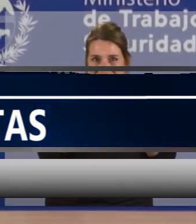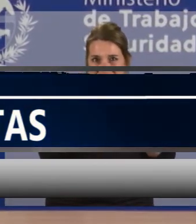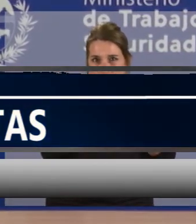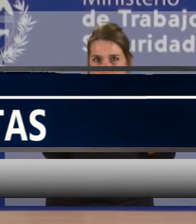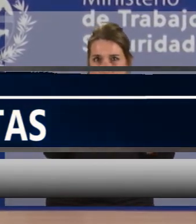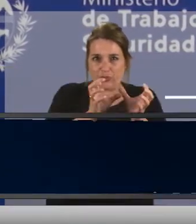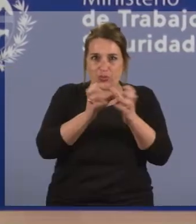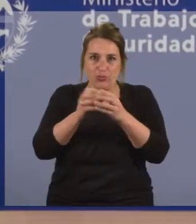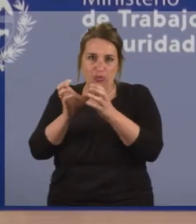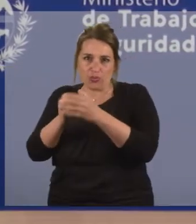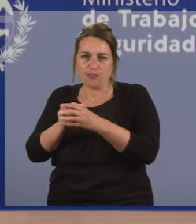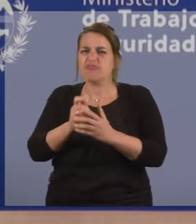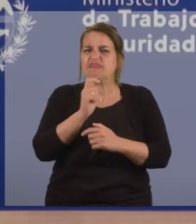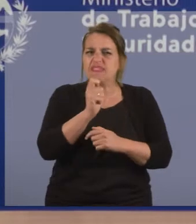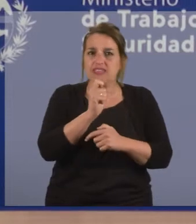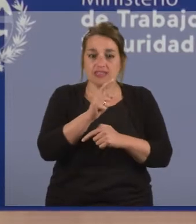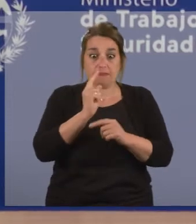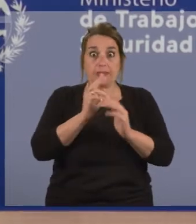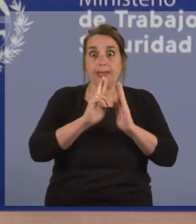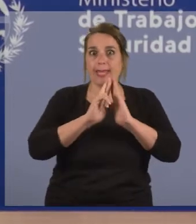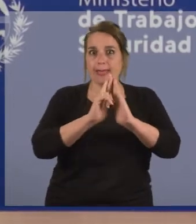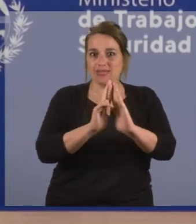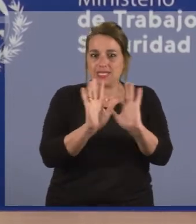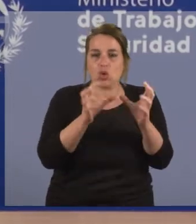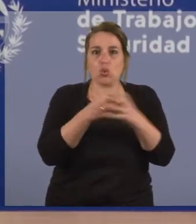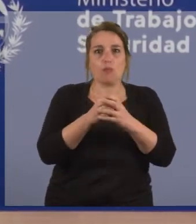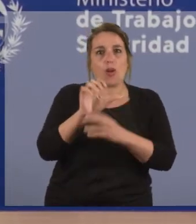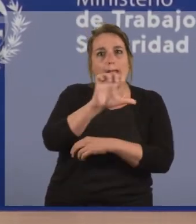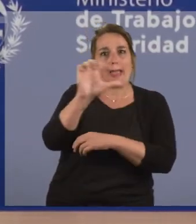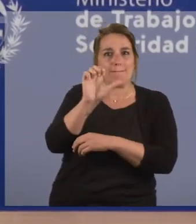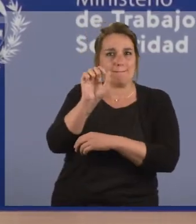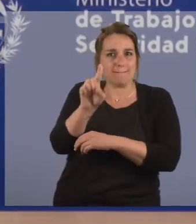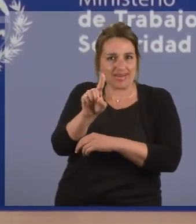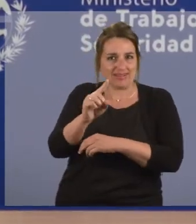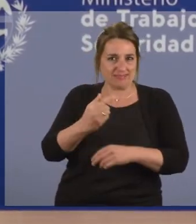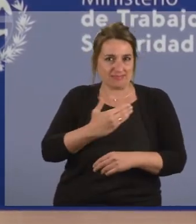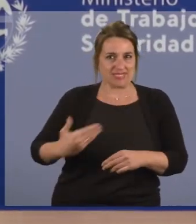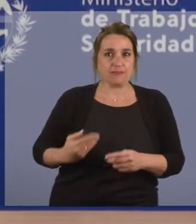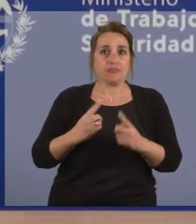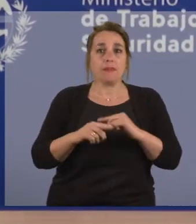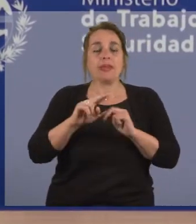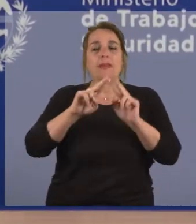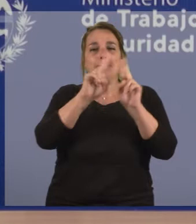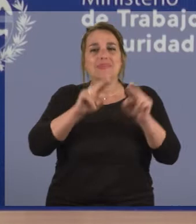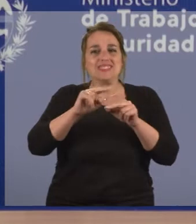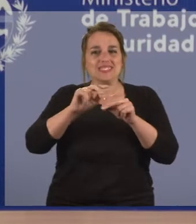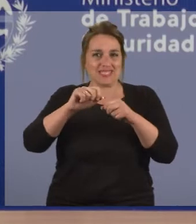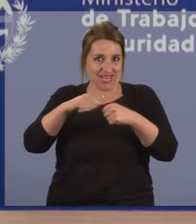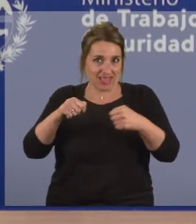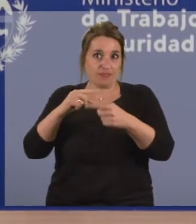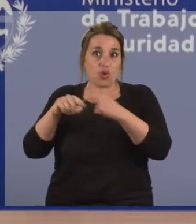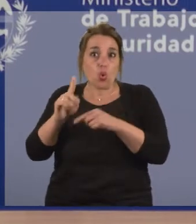tripartito entre los representantes de las cámaras empresariales y del